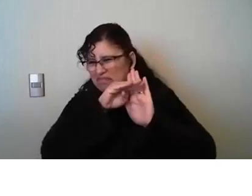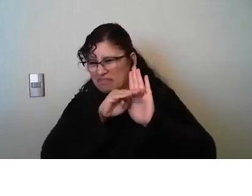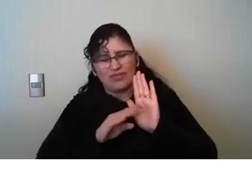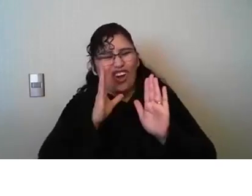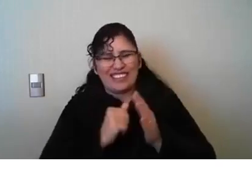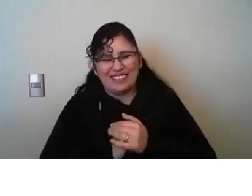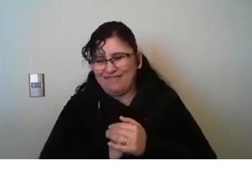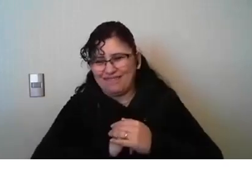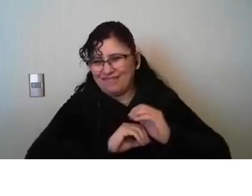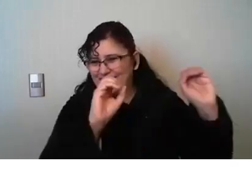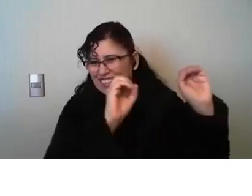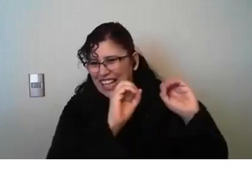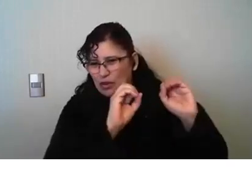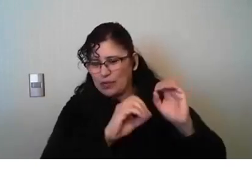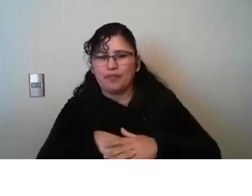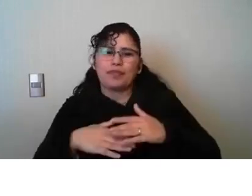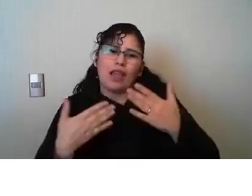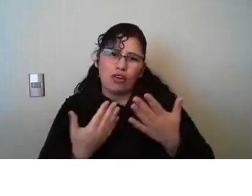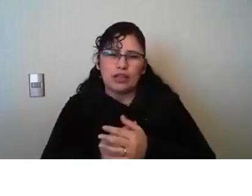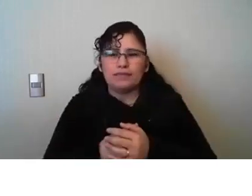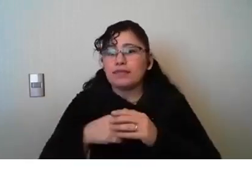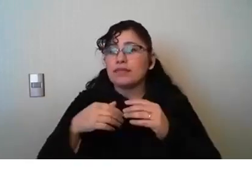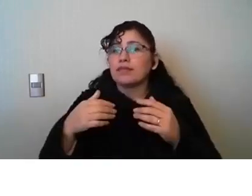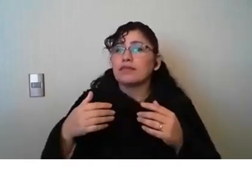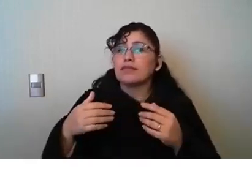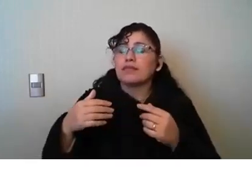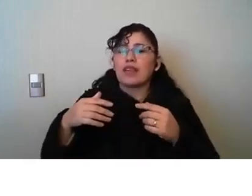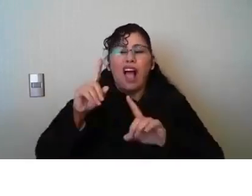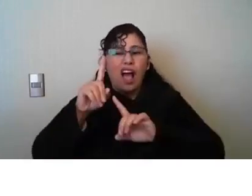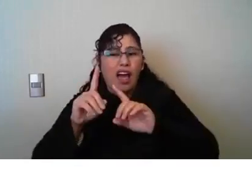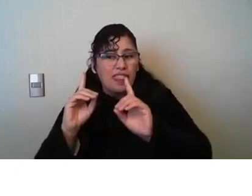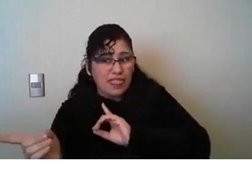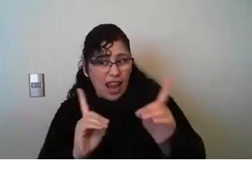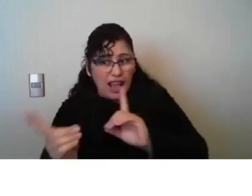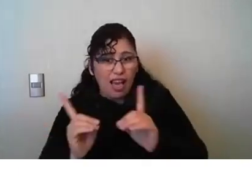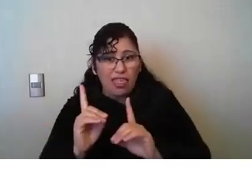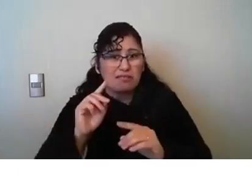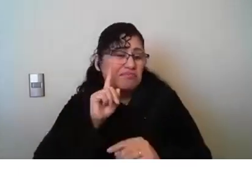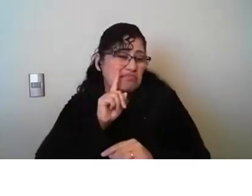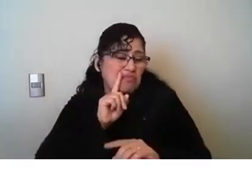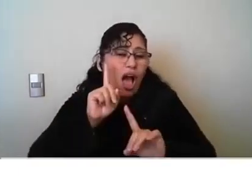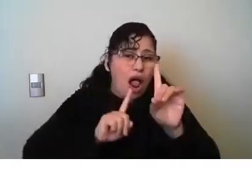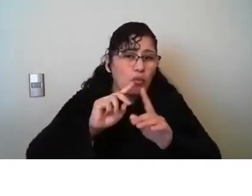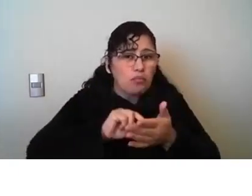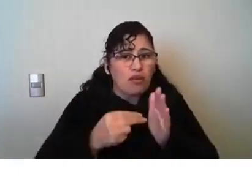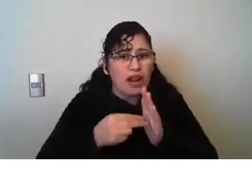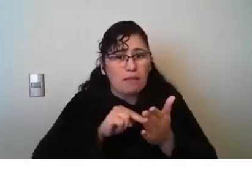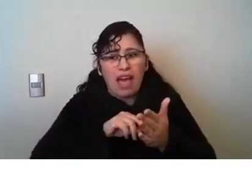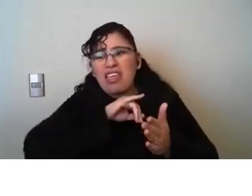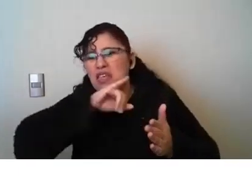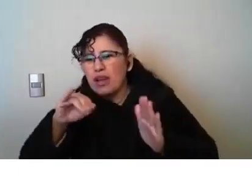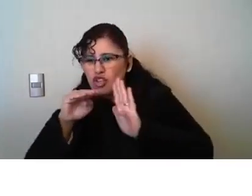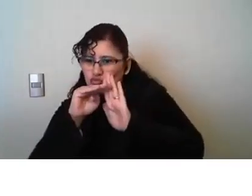si nuestra delegada sigue con alguna dificultad, yo más tarde le envío el listado oficial. Había que dividir el